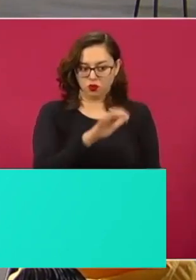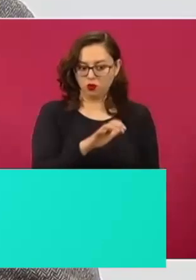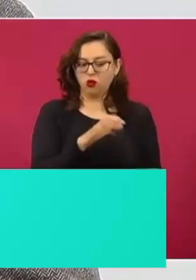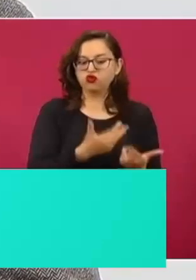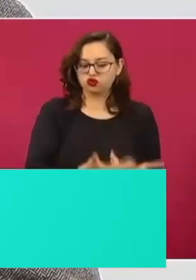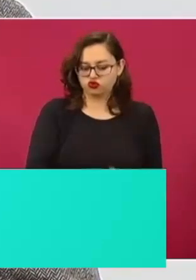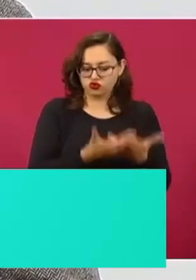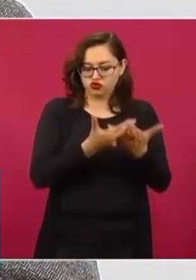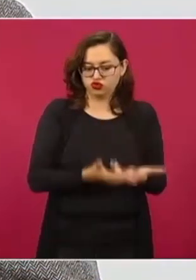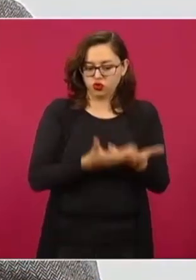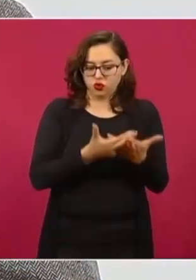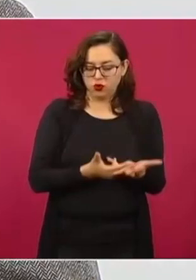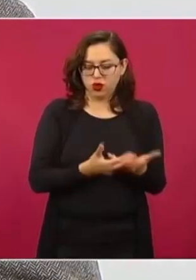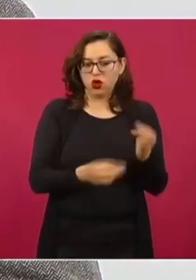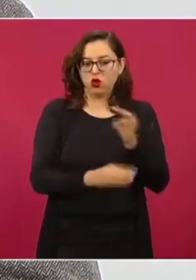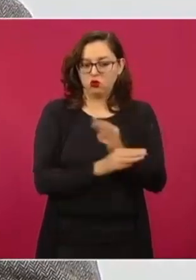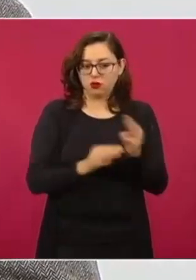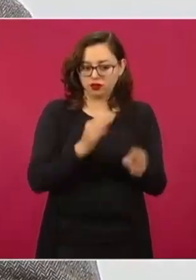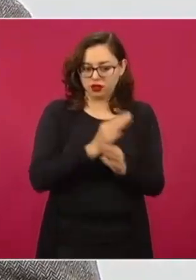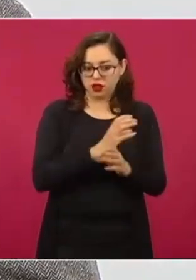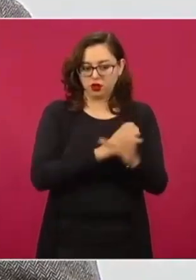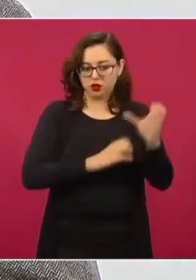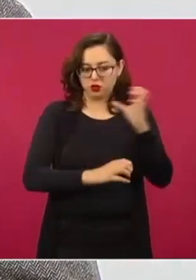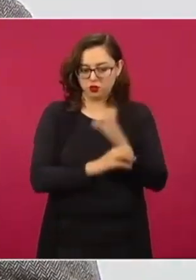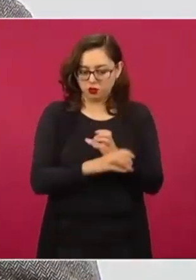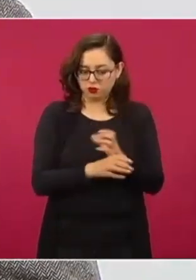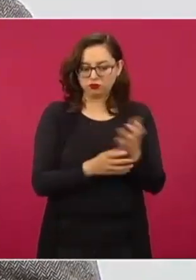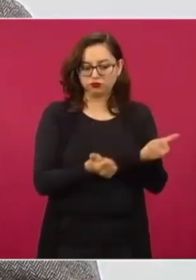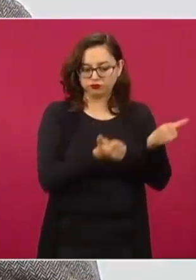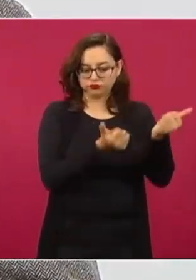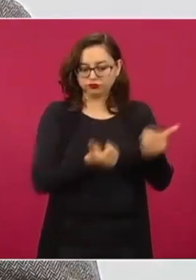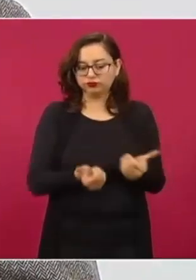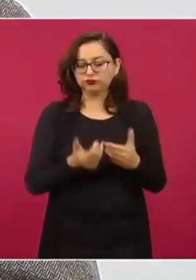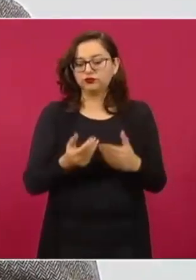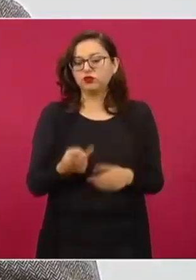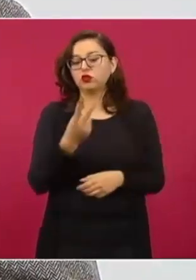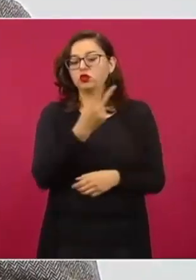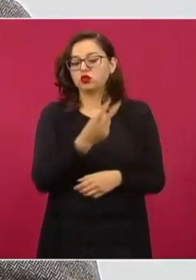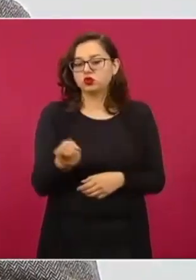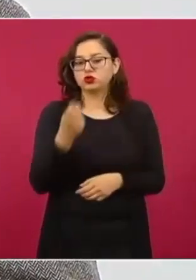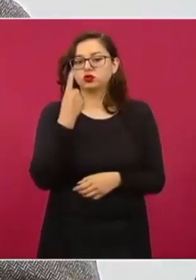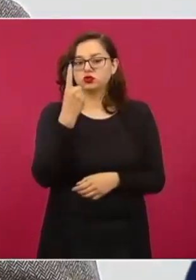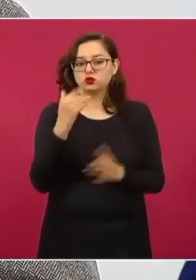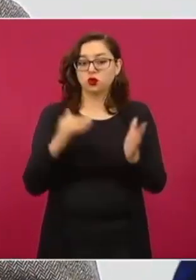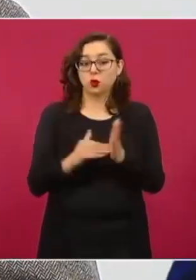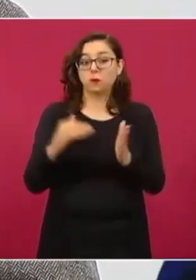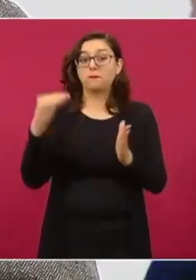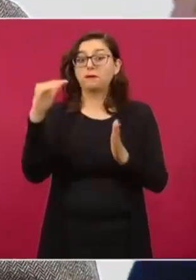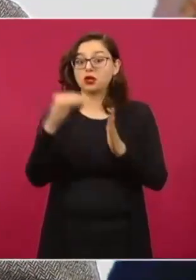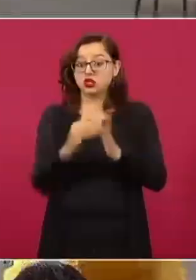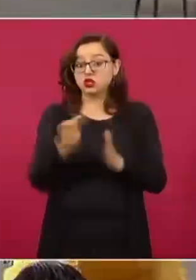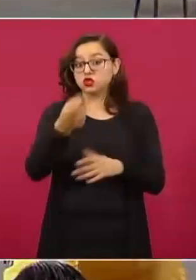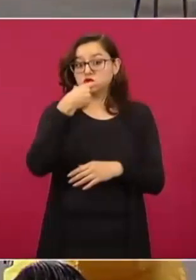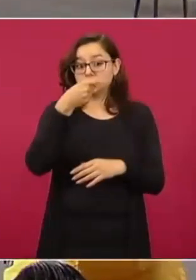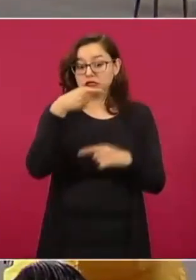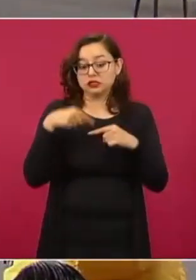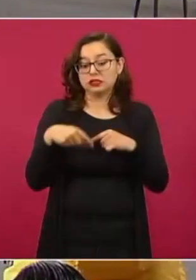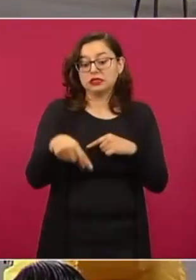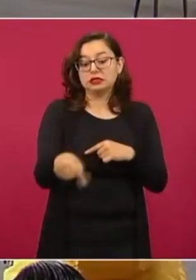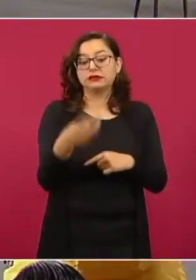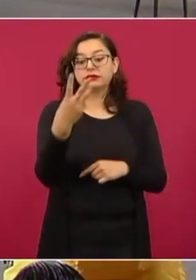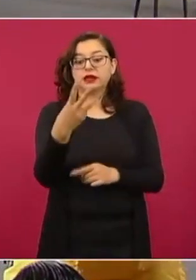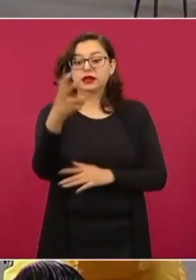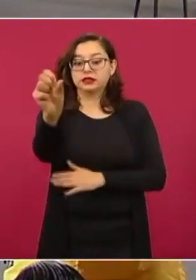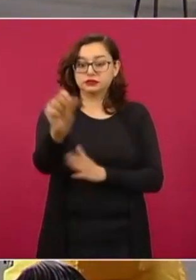medicamentos y material de curación está garantizado por 201 millones de piezas para el primer trimestre de